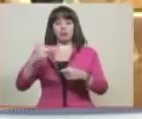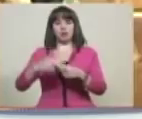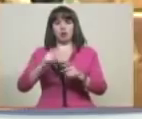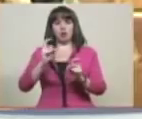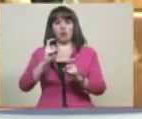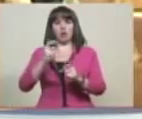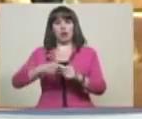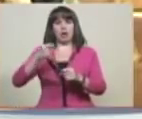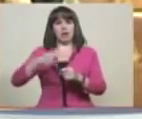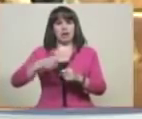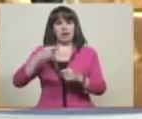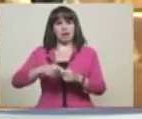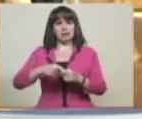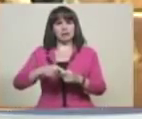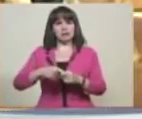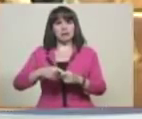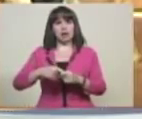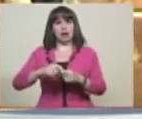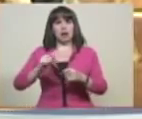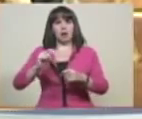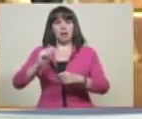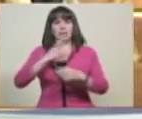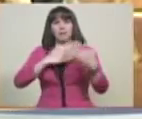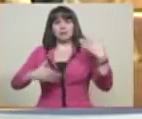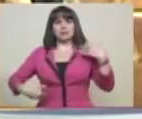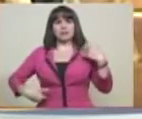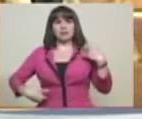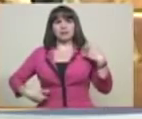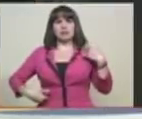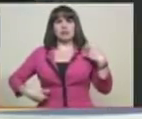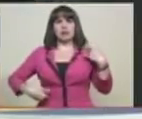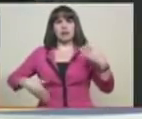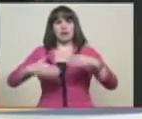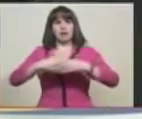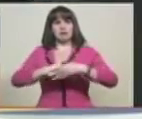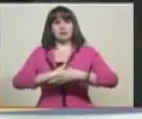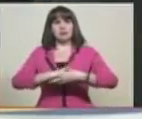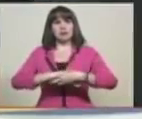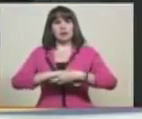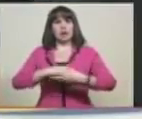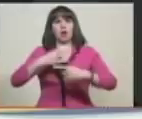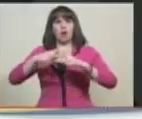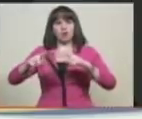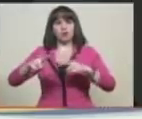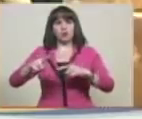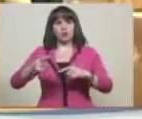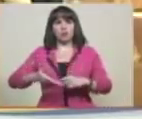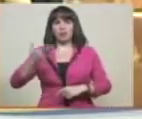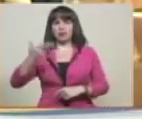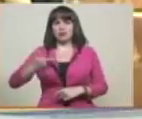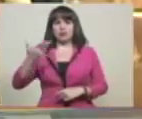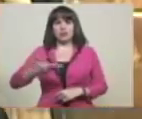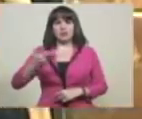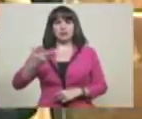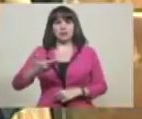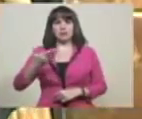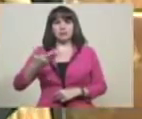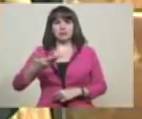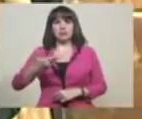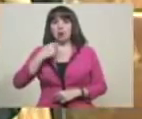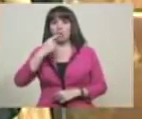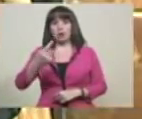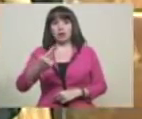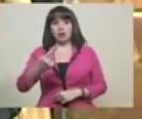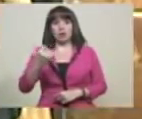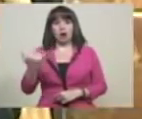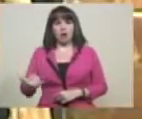gas, el presidente del CENIAT, la nueva política tributaria. Así que es muy importante esto que acabo de